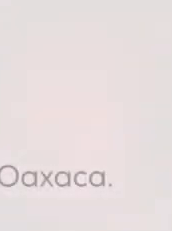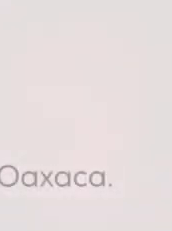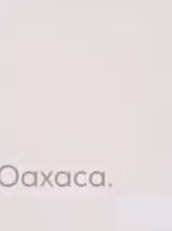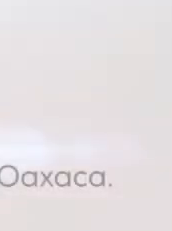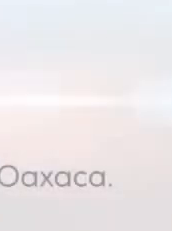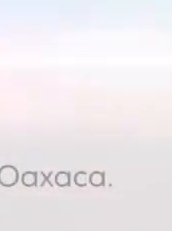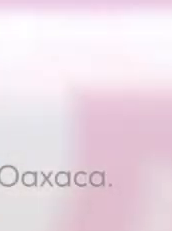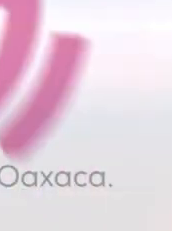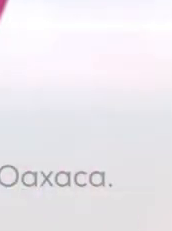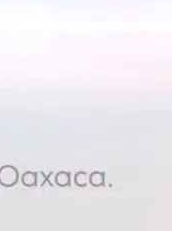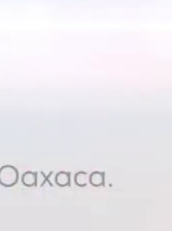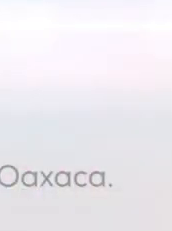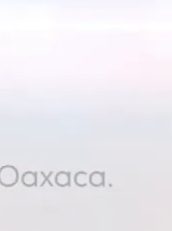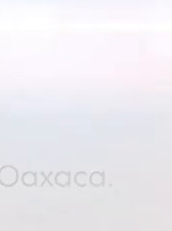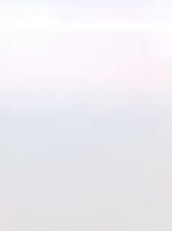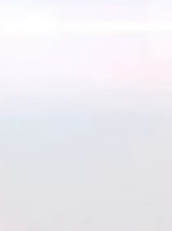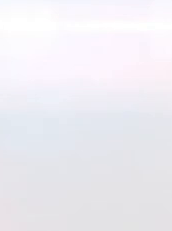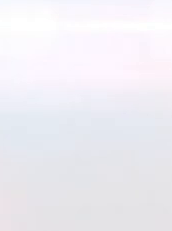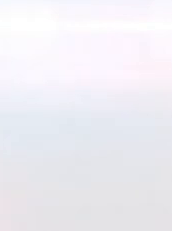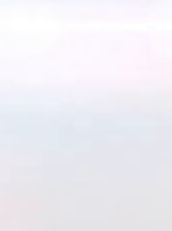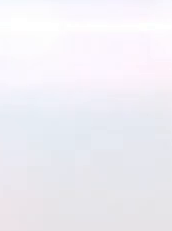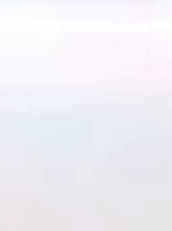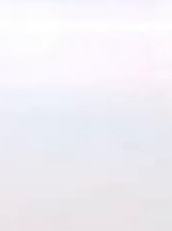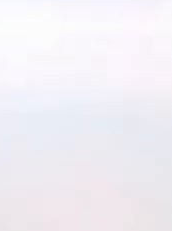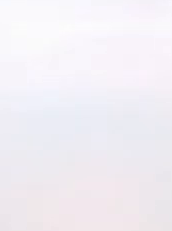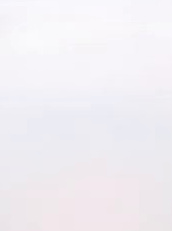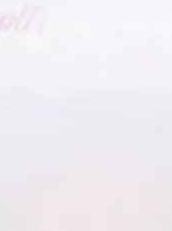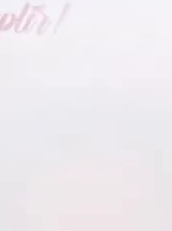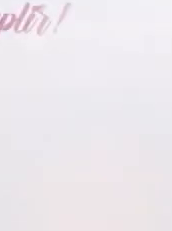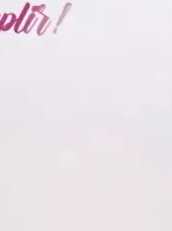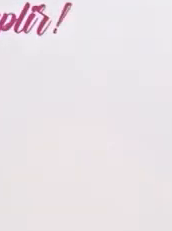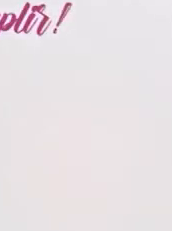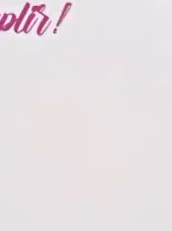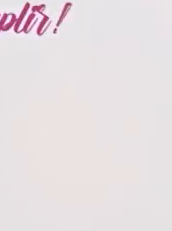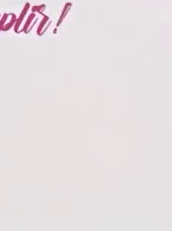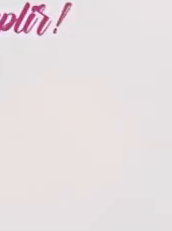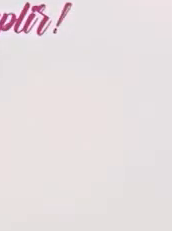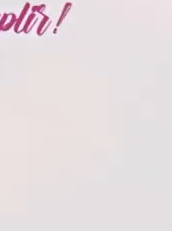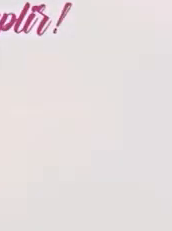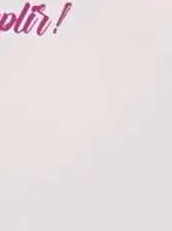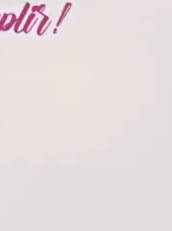Instituto Estatal Electoral y de Participación Ciudadana de Oaxaca. Oaxaca, elecciones 2018. Qué bien se siente cumplir.